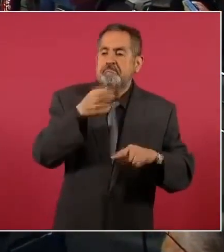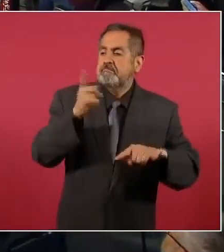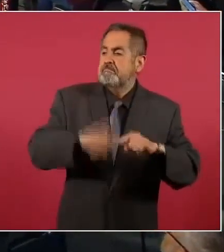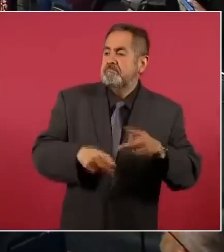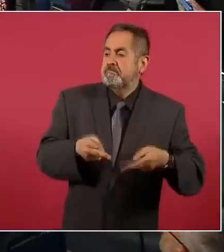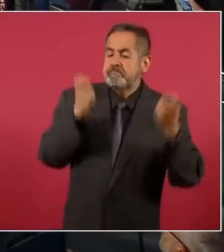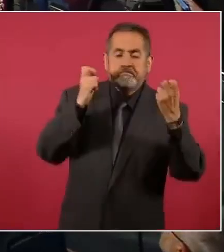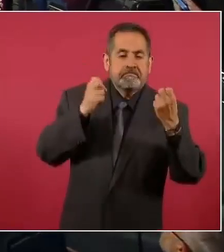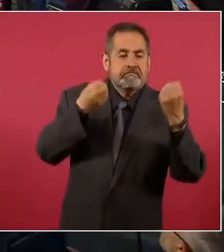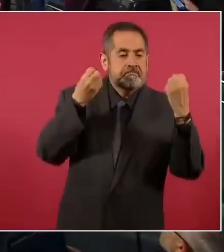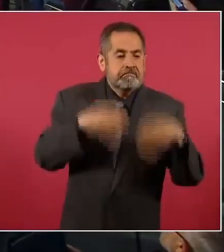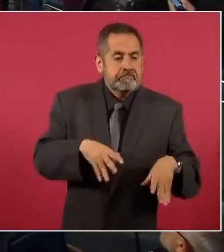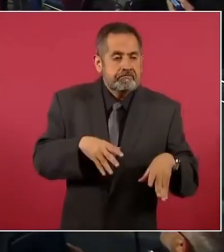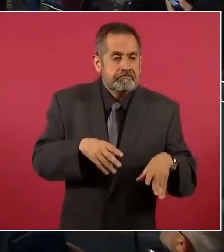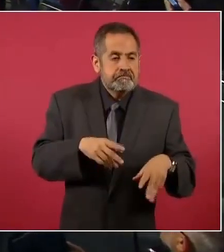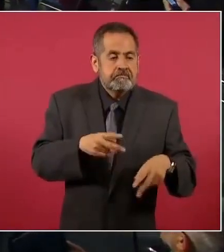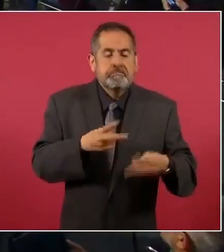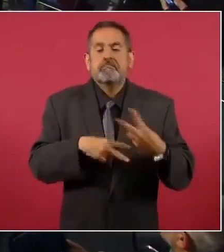electoral.